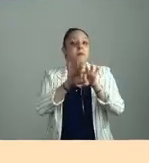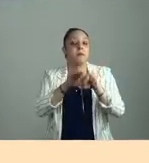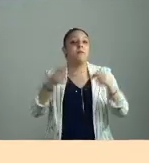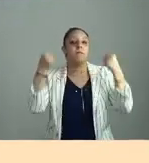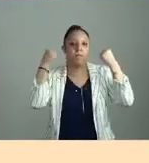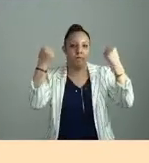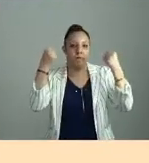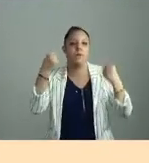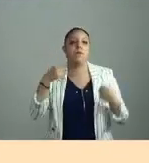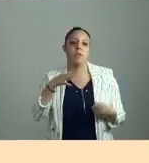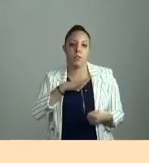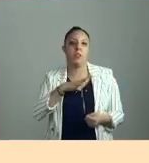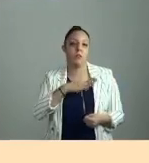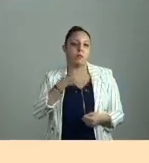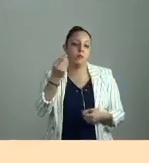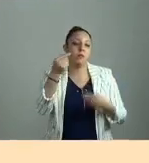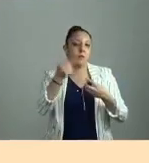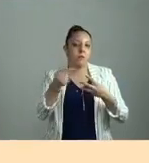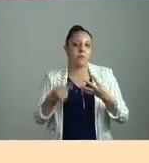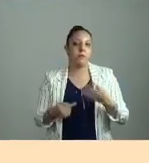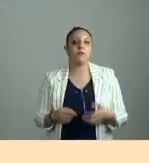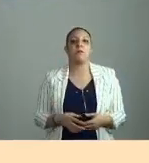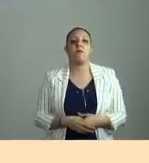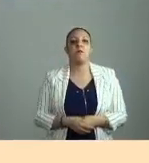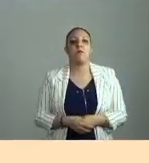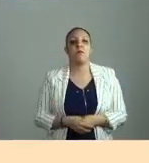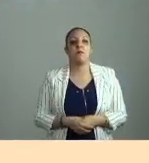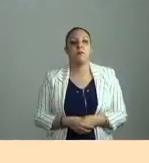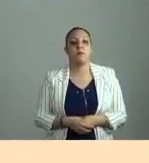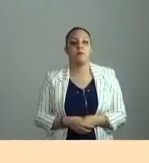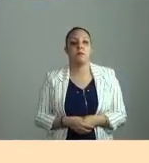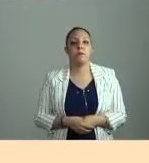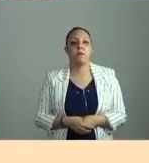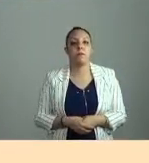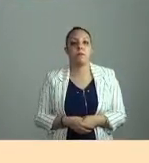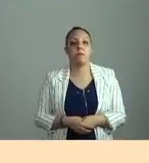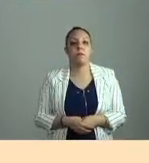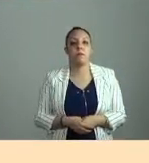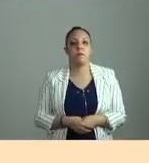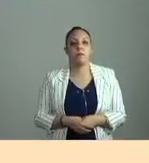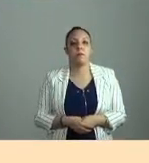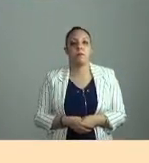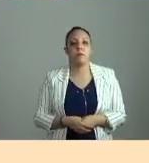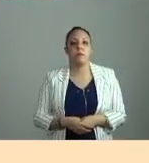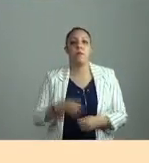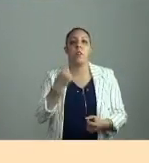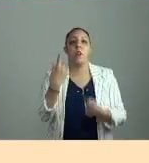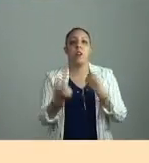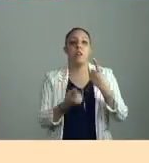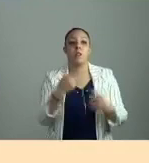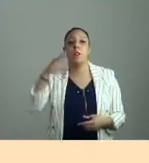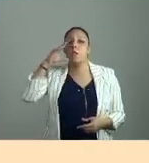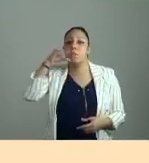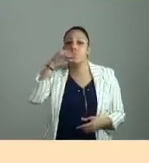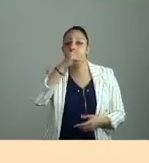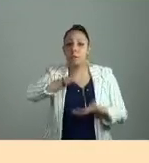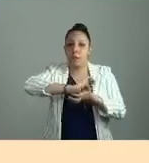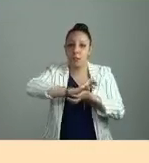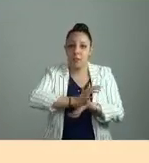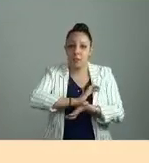también no junto el movimiento contra el racismo contra el sexismo